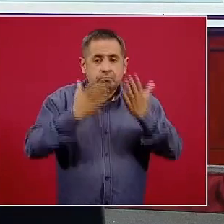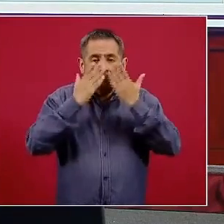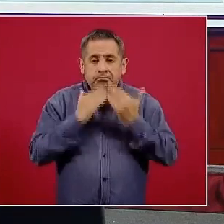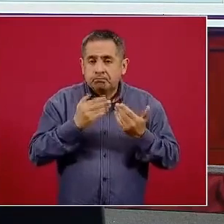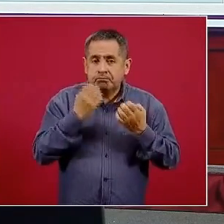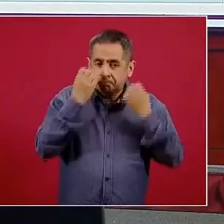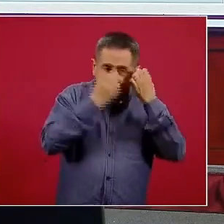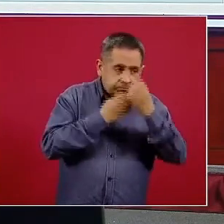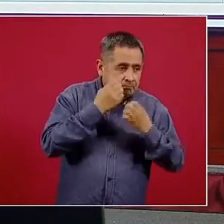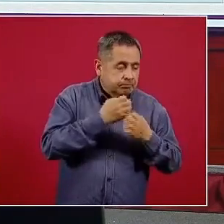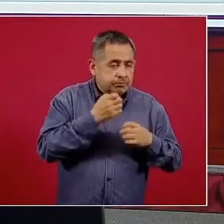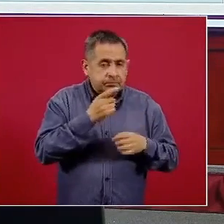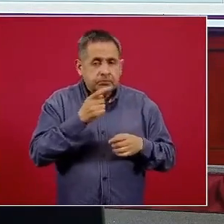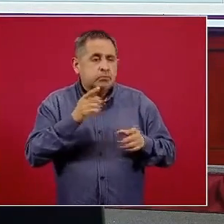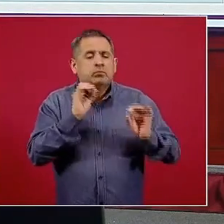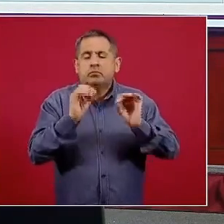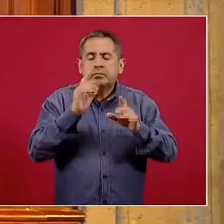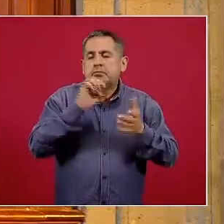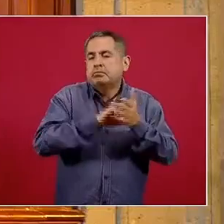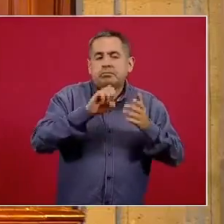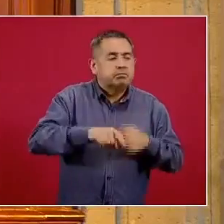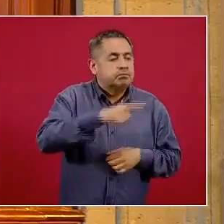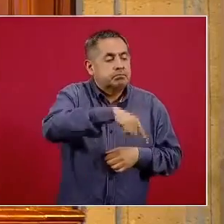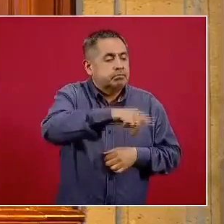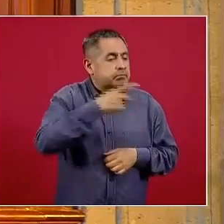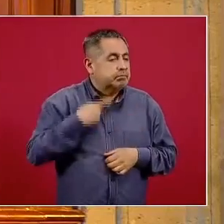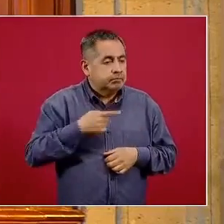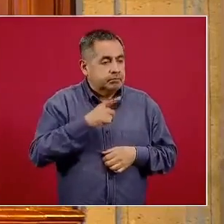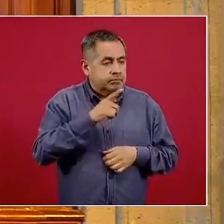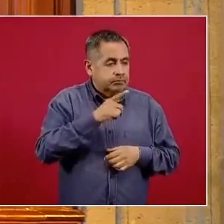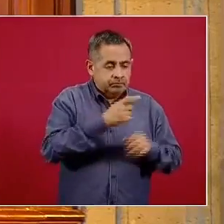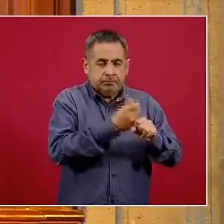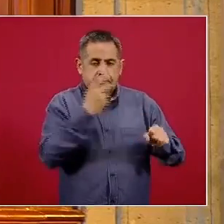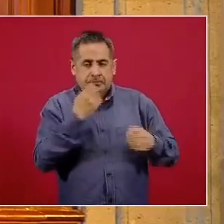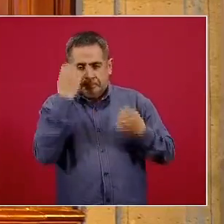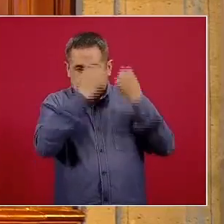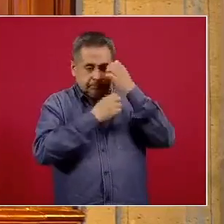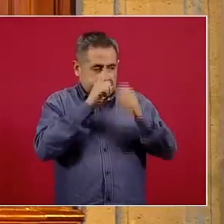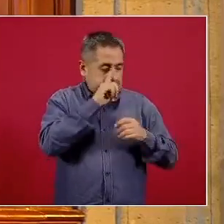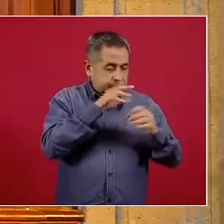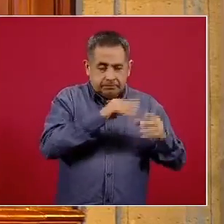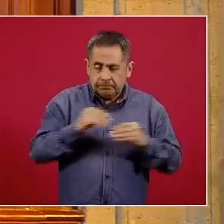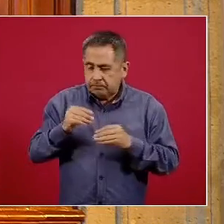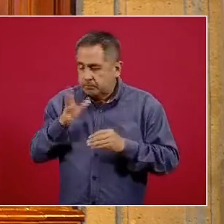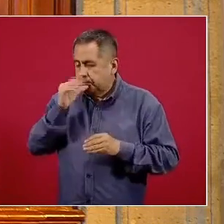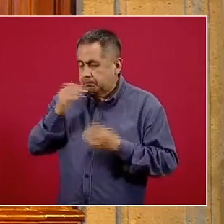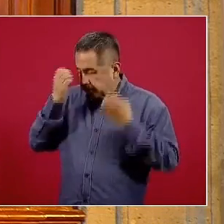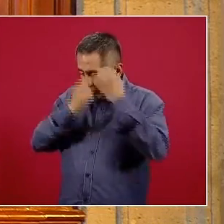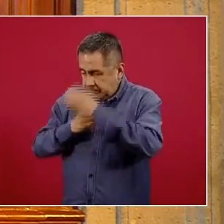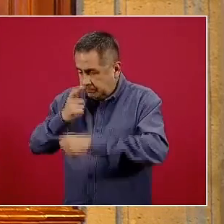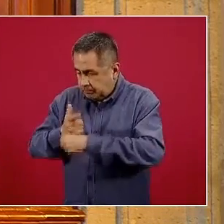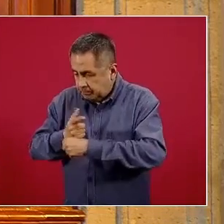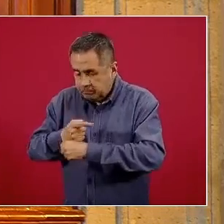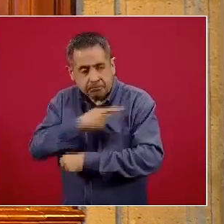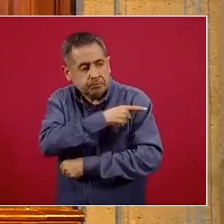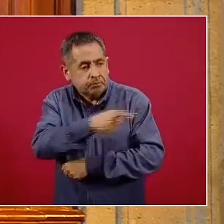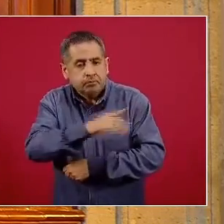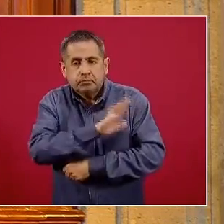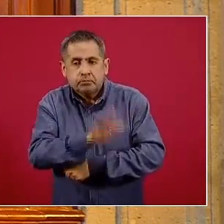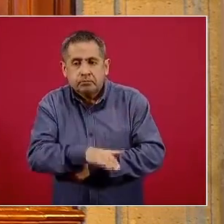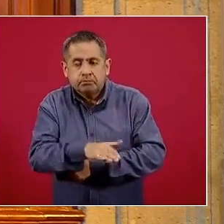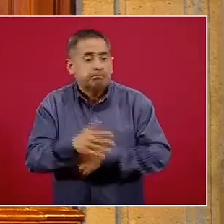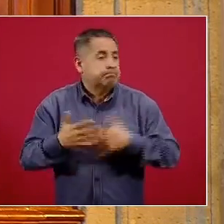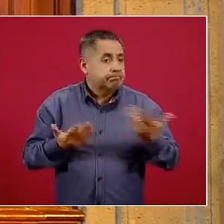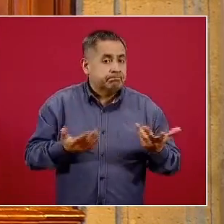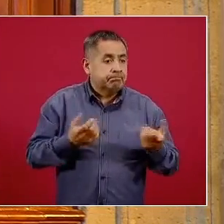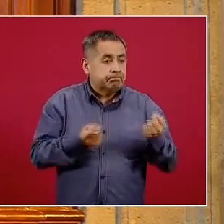muestra, o de personas que teniendo una muestra no vamos a poder obtener un resultado, también ocurrieron defunciones, es decir, hay personas